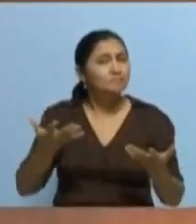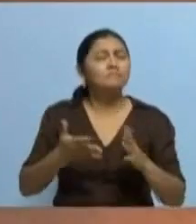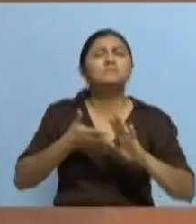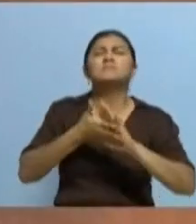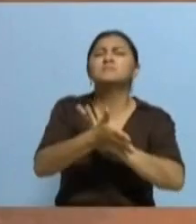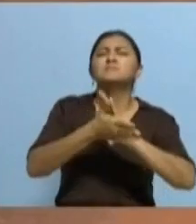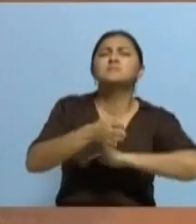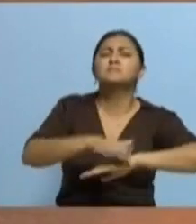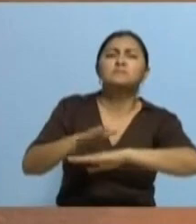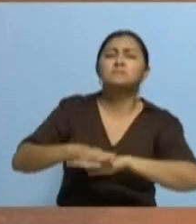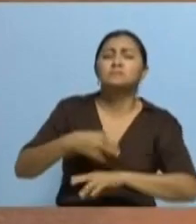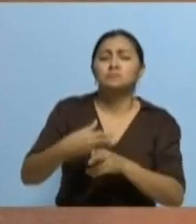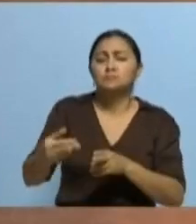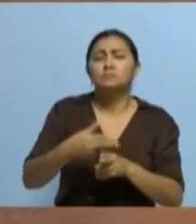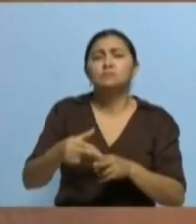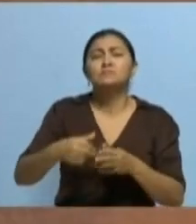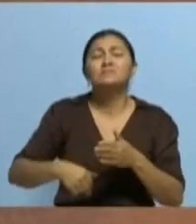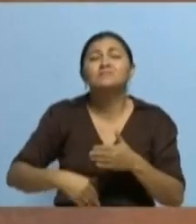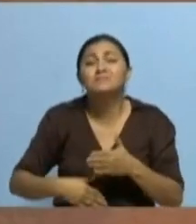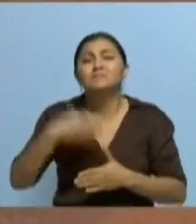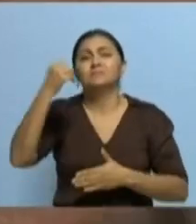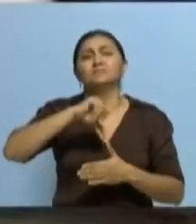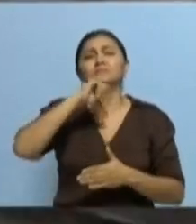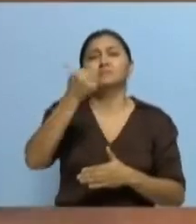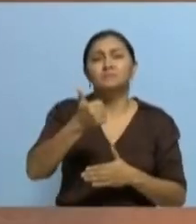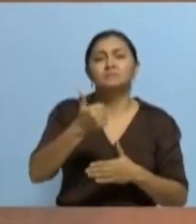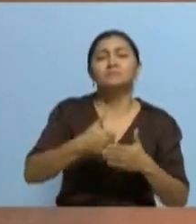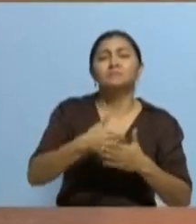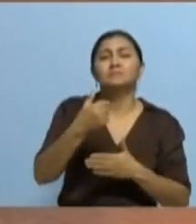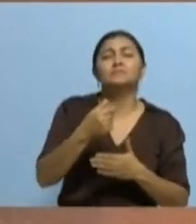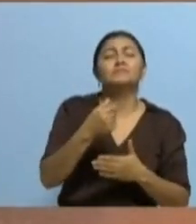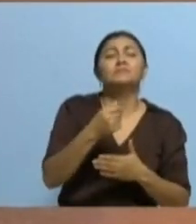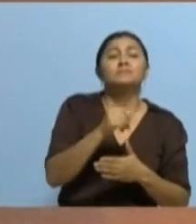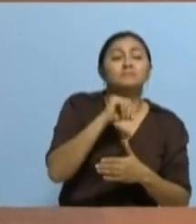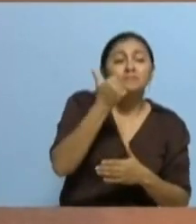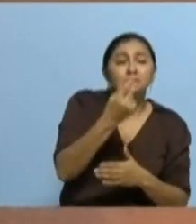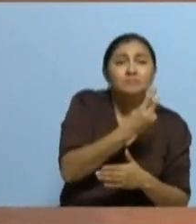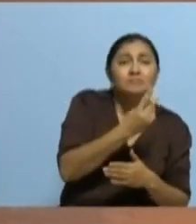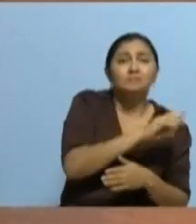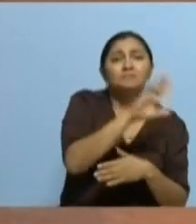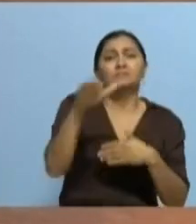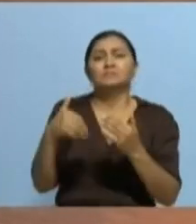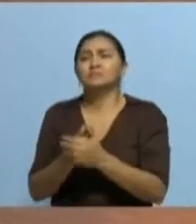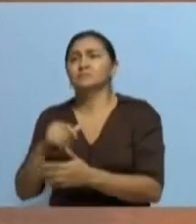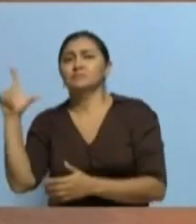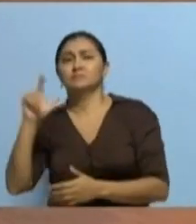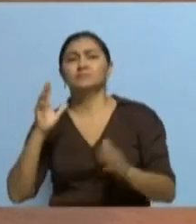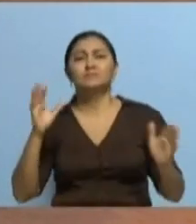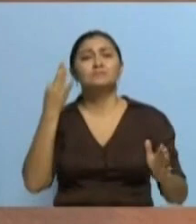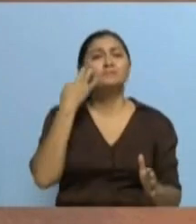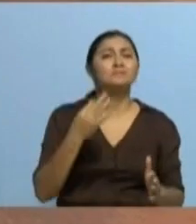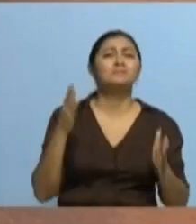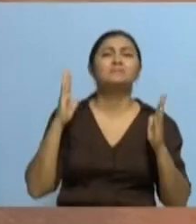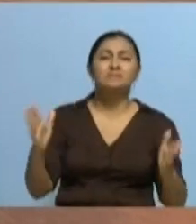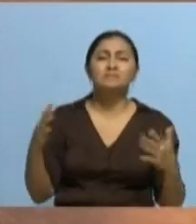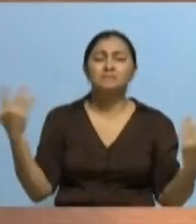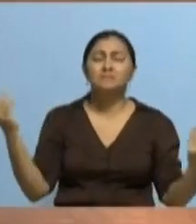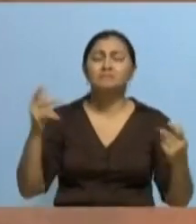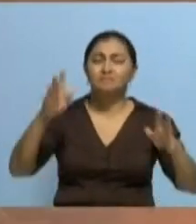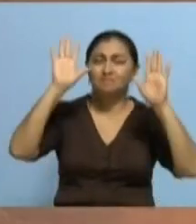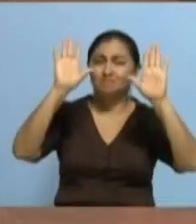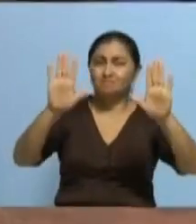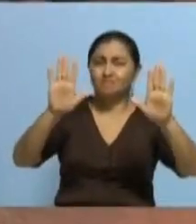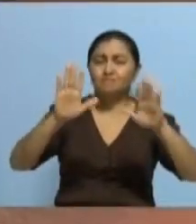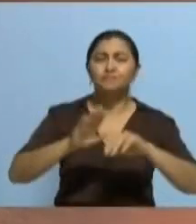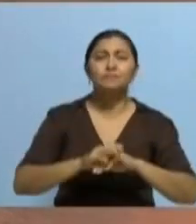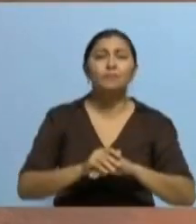paro armado que inicia el día de mañana y que finalizará el día lunes a las 6 de la mañana. Sin embargo, las fuerzas militares como la